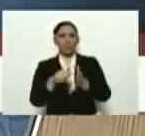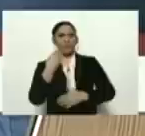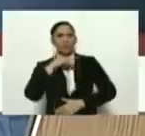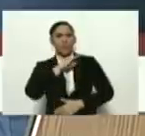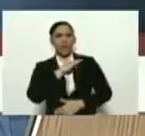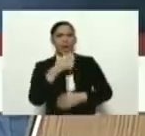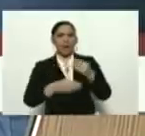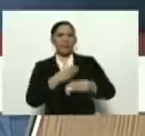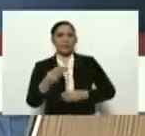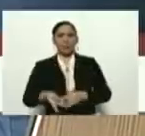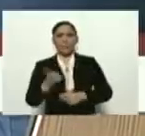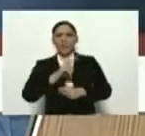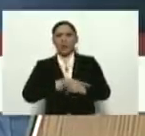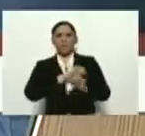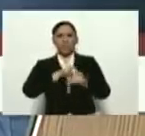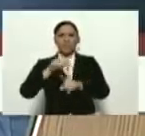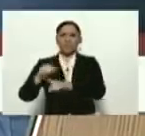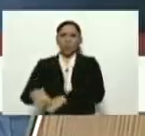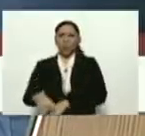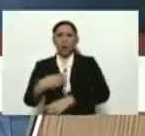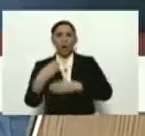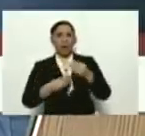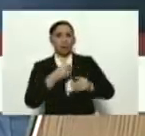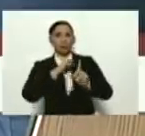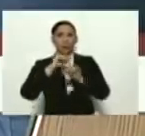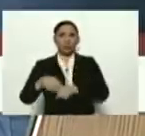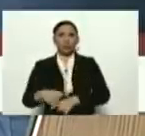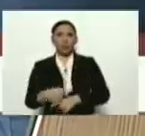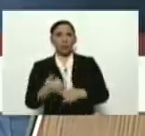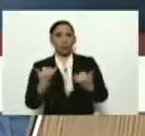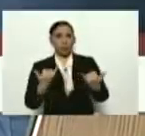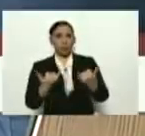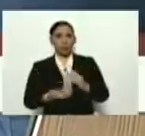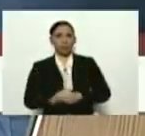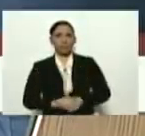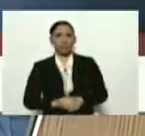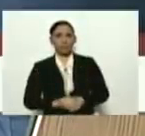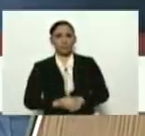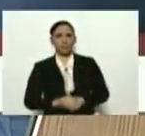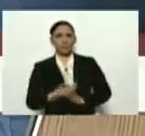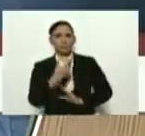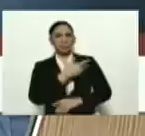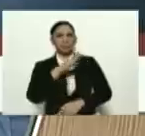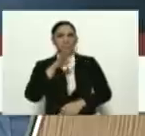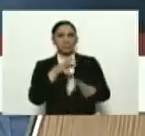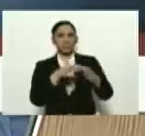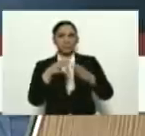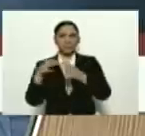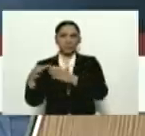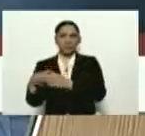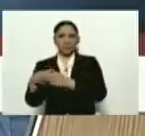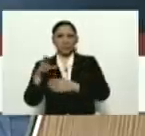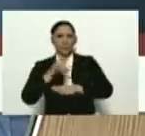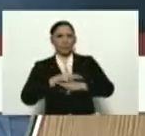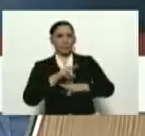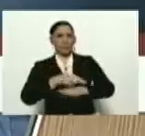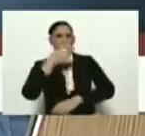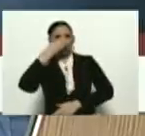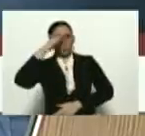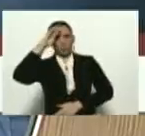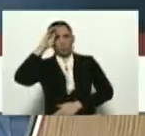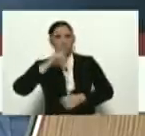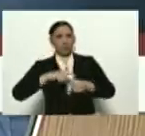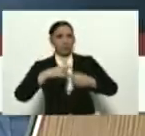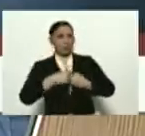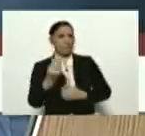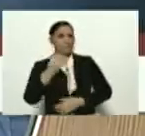estragos, ha sido derrotada. En este instante, 34 brigadas médicas cubanas, integradas por más de